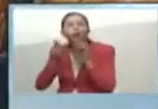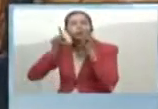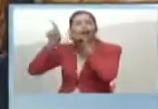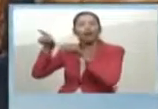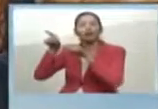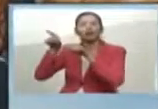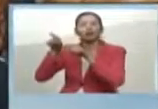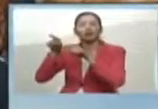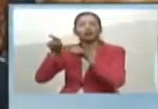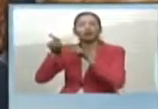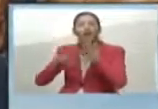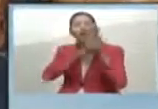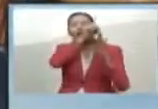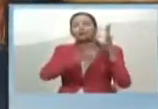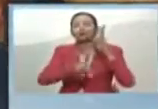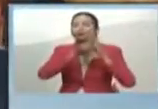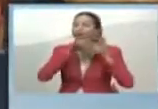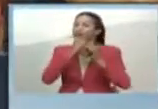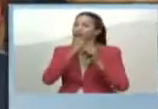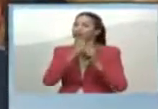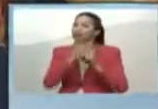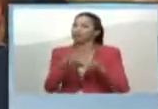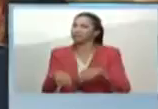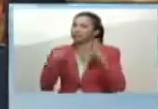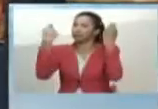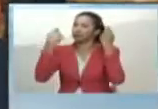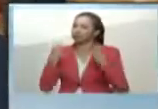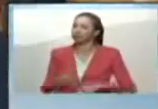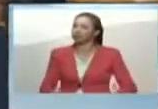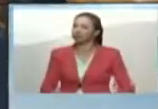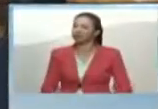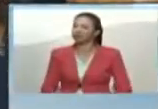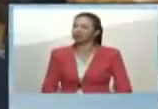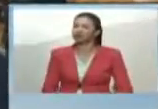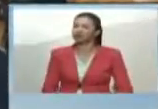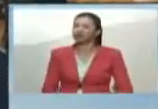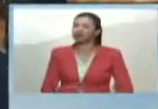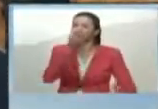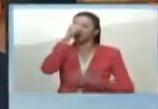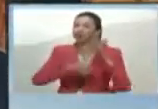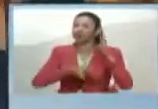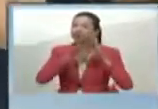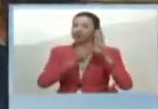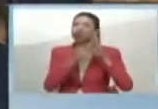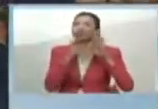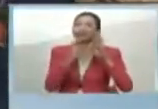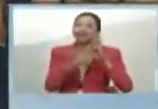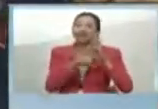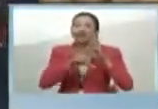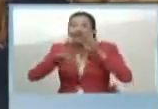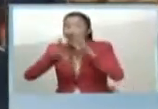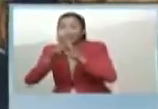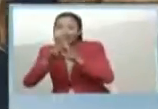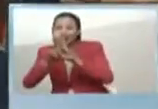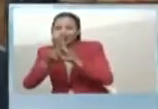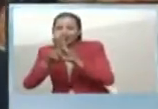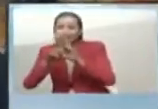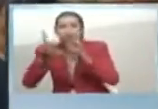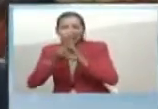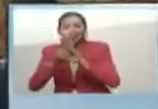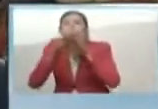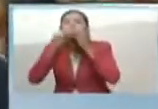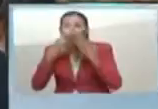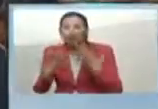de progresividad de los derechos humanos. Está prohibido por la Constitución eliminar una ley que te da derechos humanos, esa